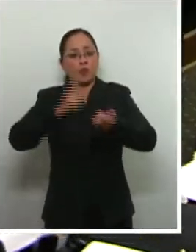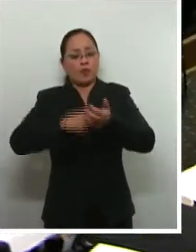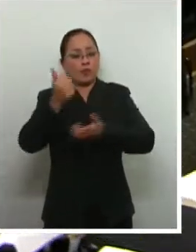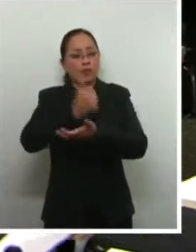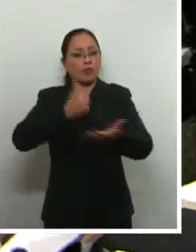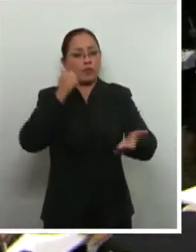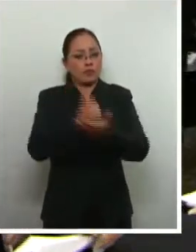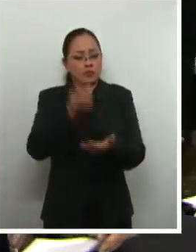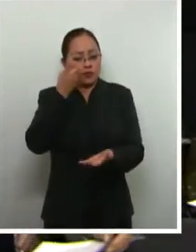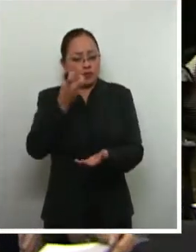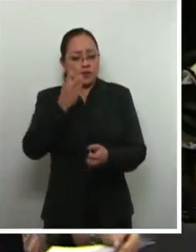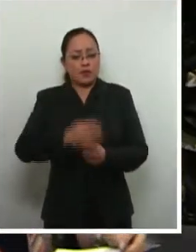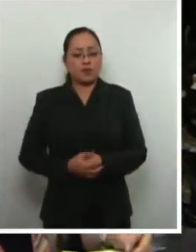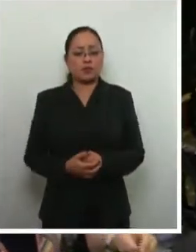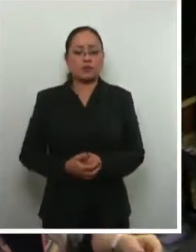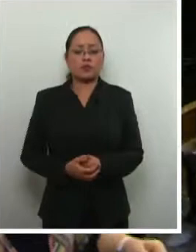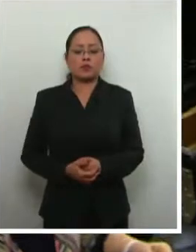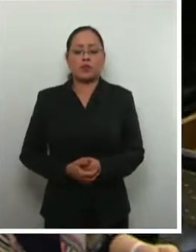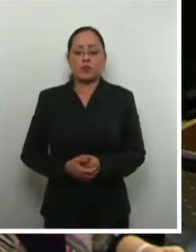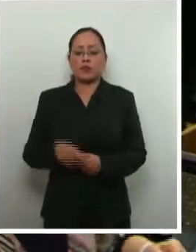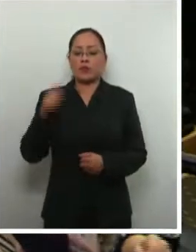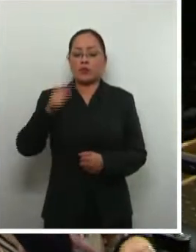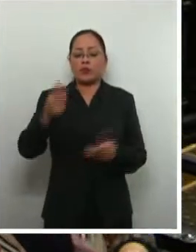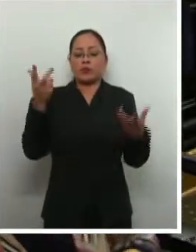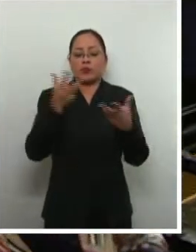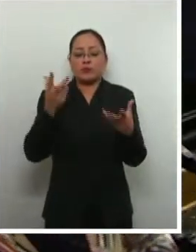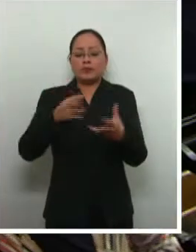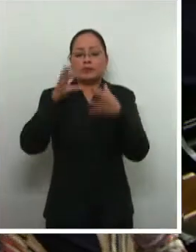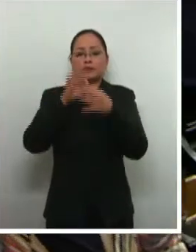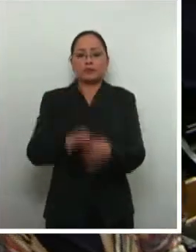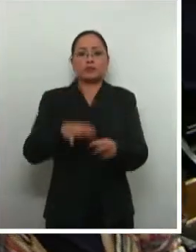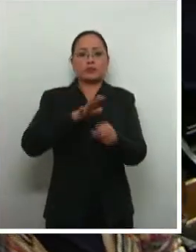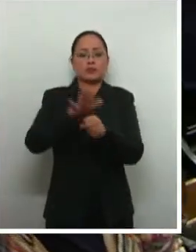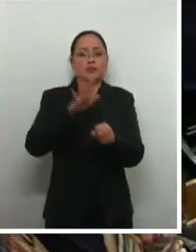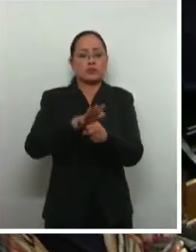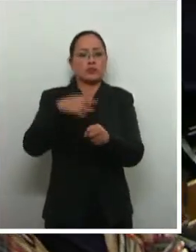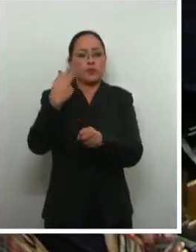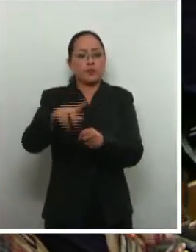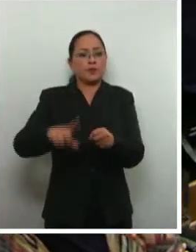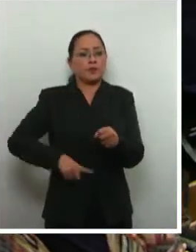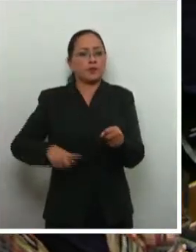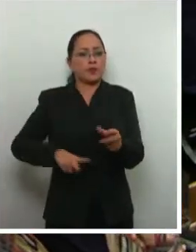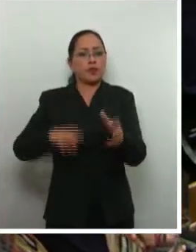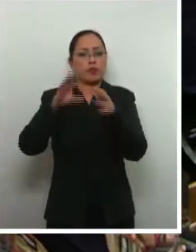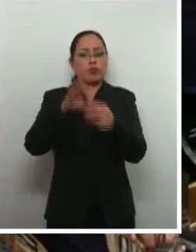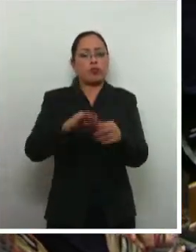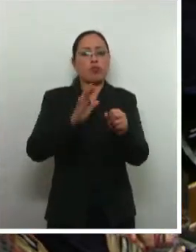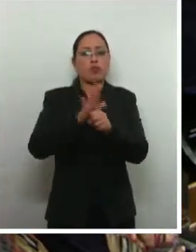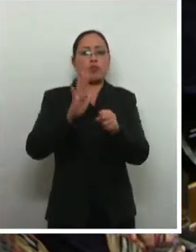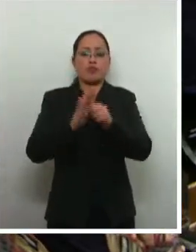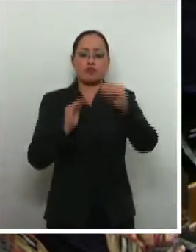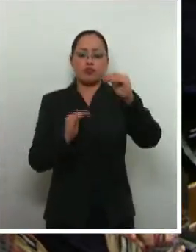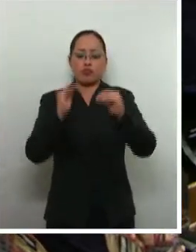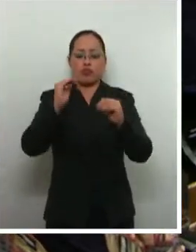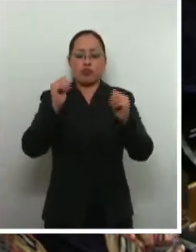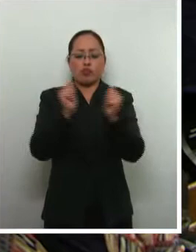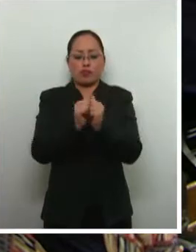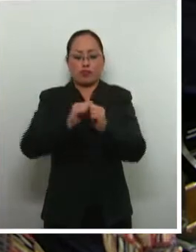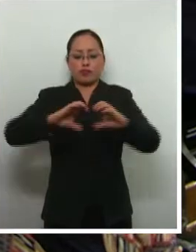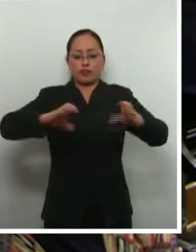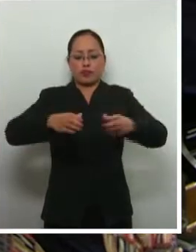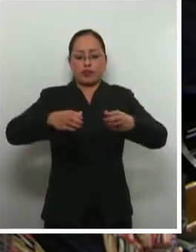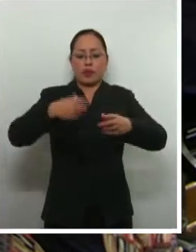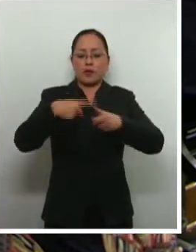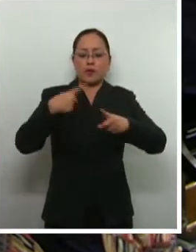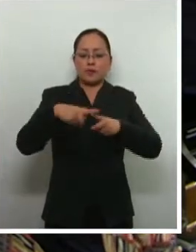ciudad. Se realizará bajo la rectoría gubernamental en estrecha coordinación con los agentes económicos